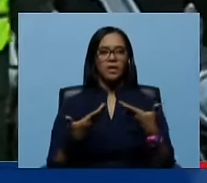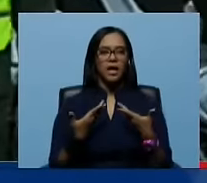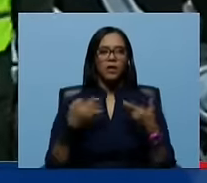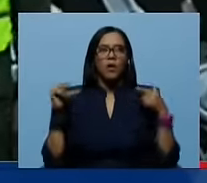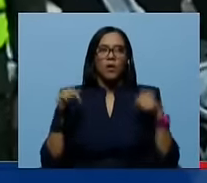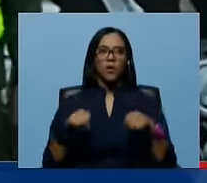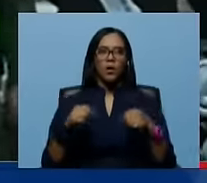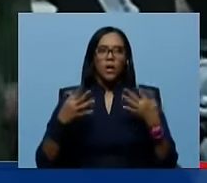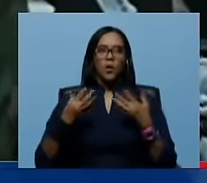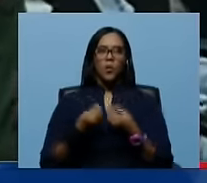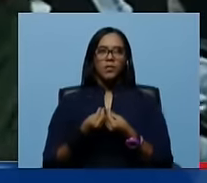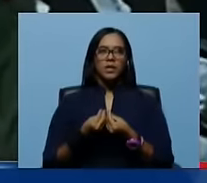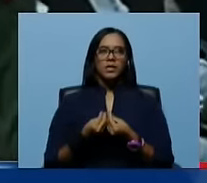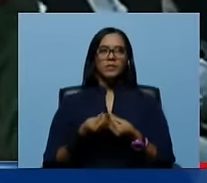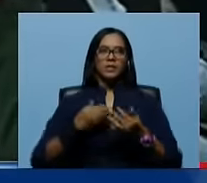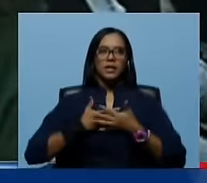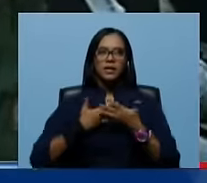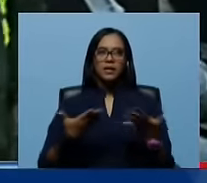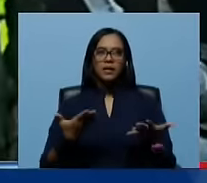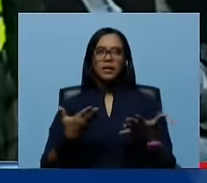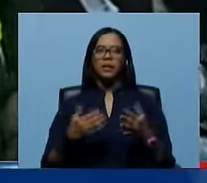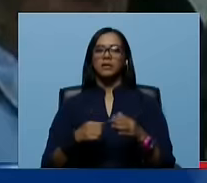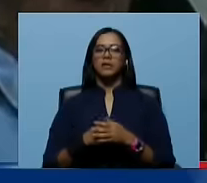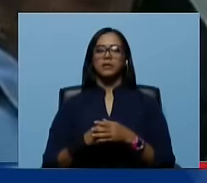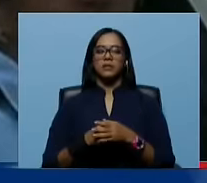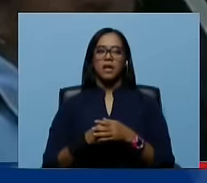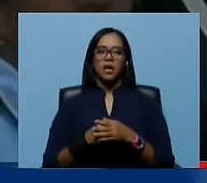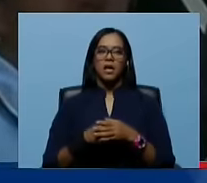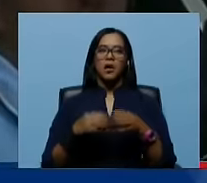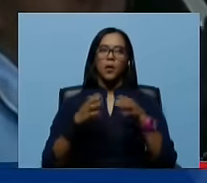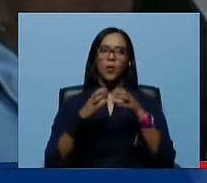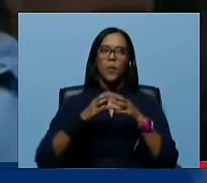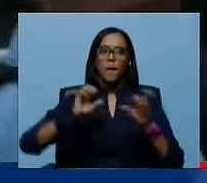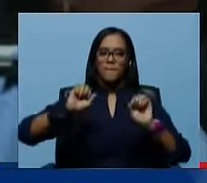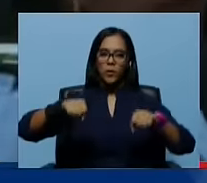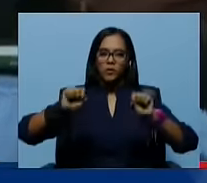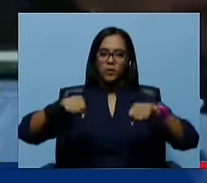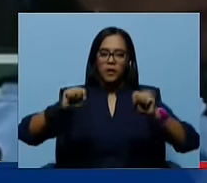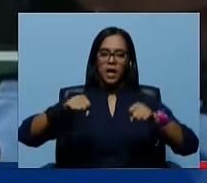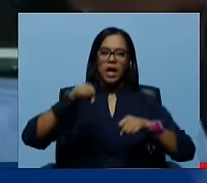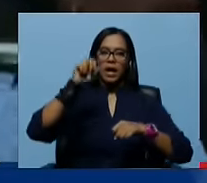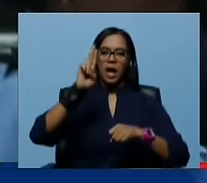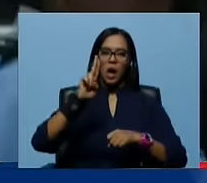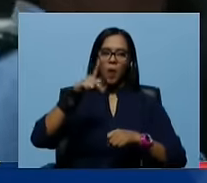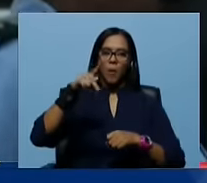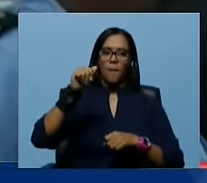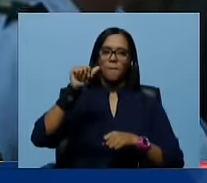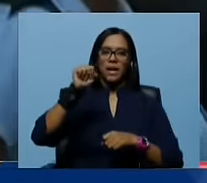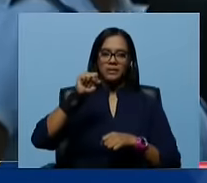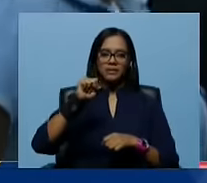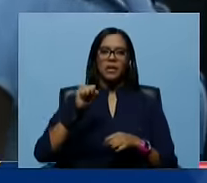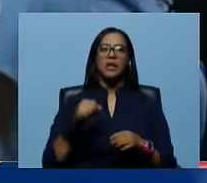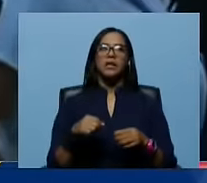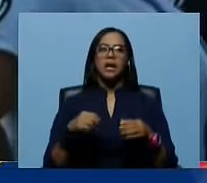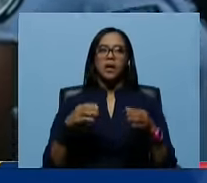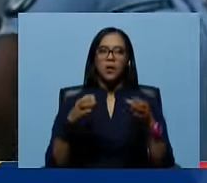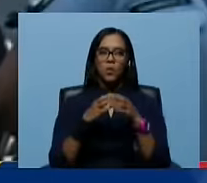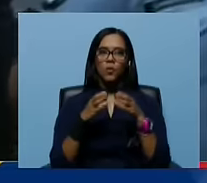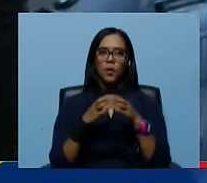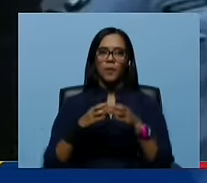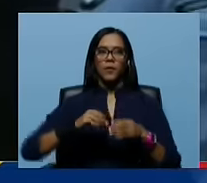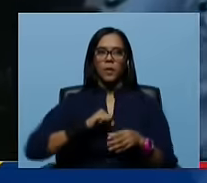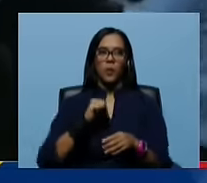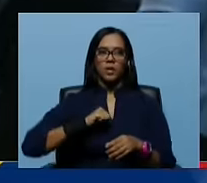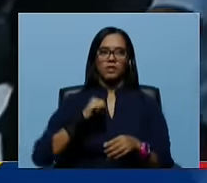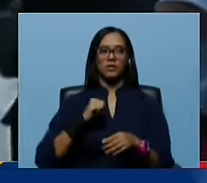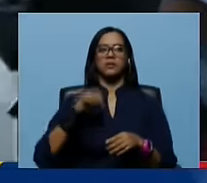manera conjunta se está dotando de unidades motorizadas a las UPAS y a los cuerpos de policía. Pero a su